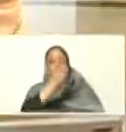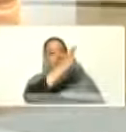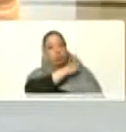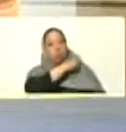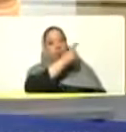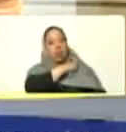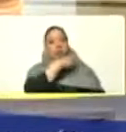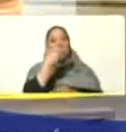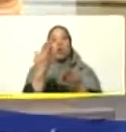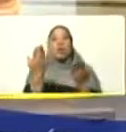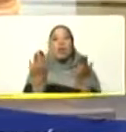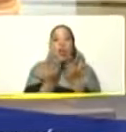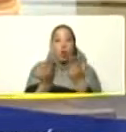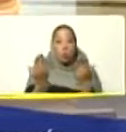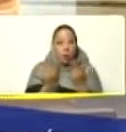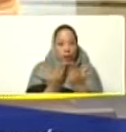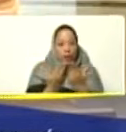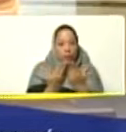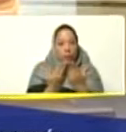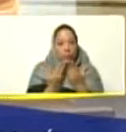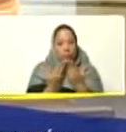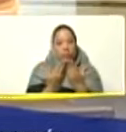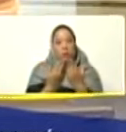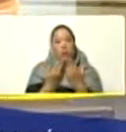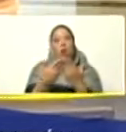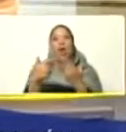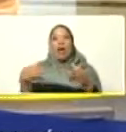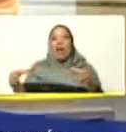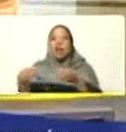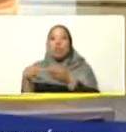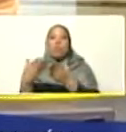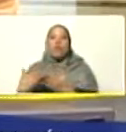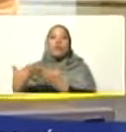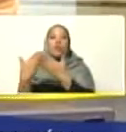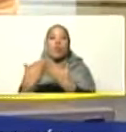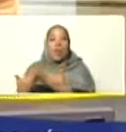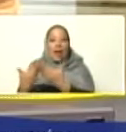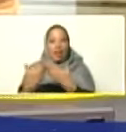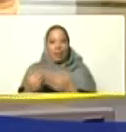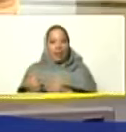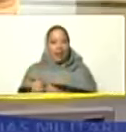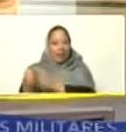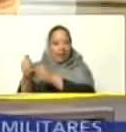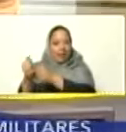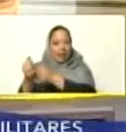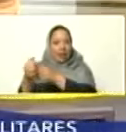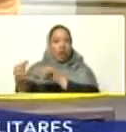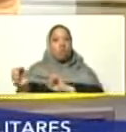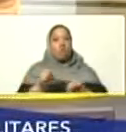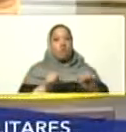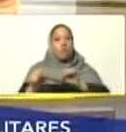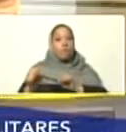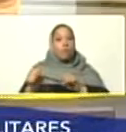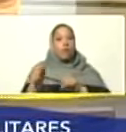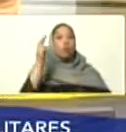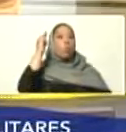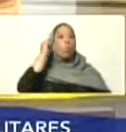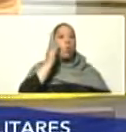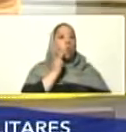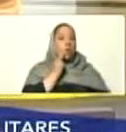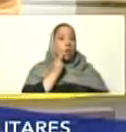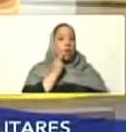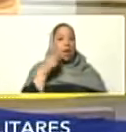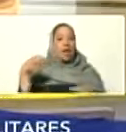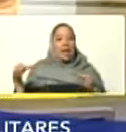del plantel, por los muchachos de la OVE, los movimientos bolivarianos, la UVC, los